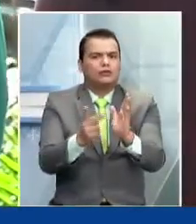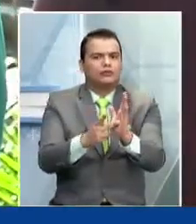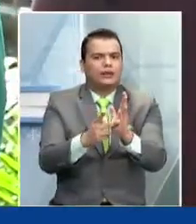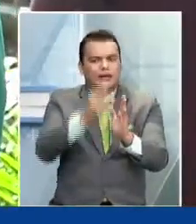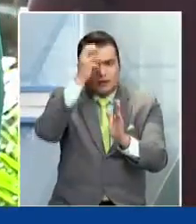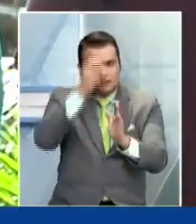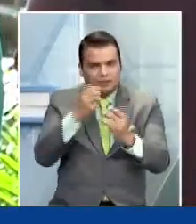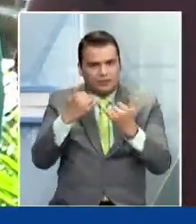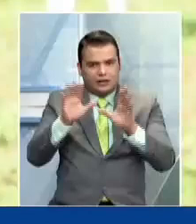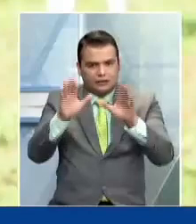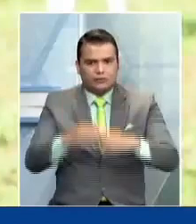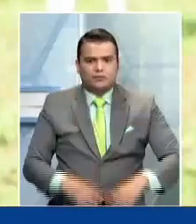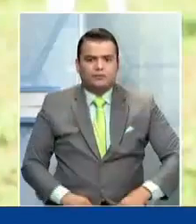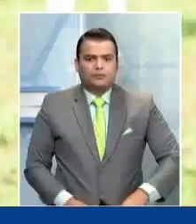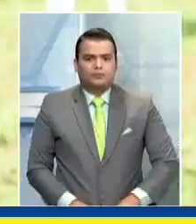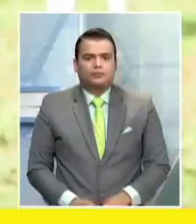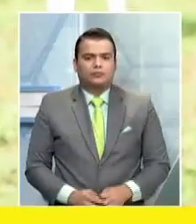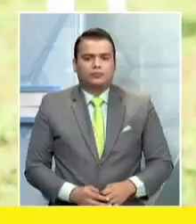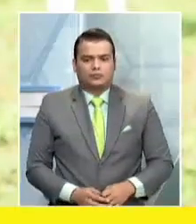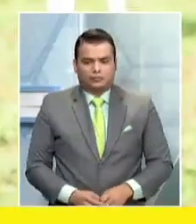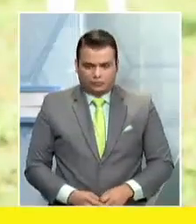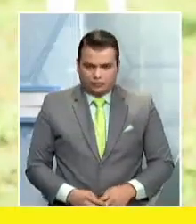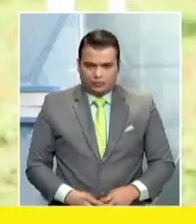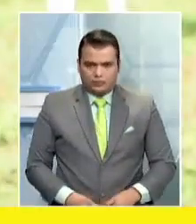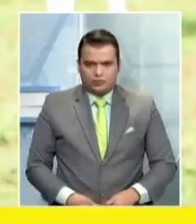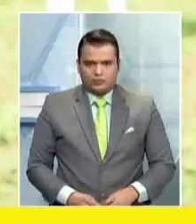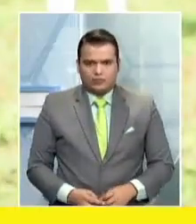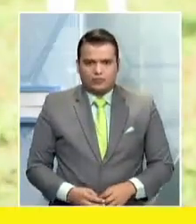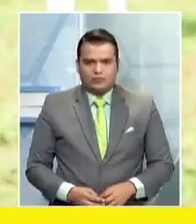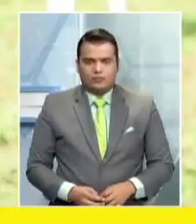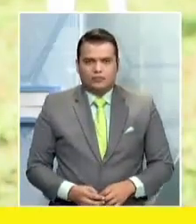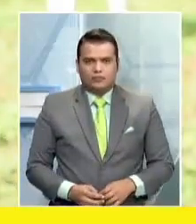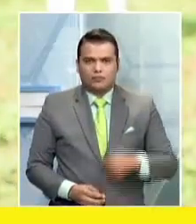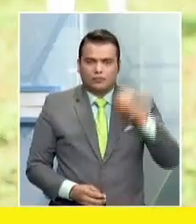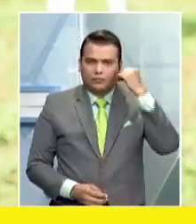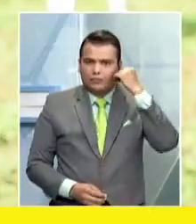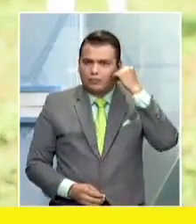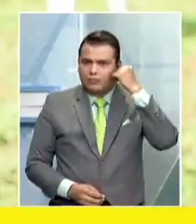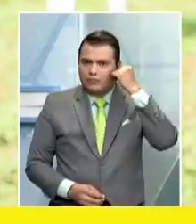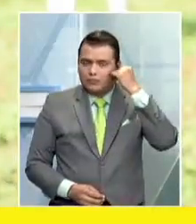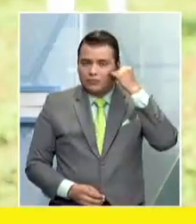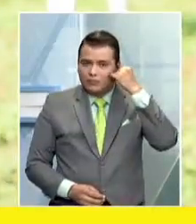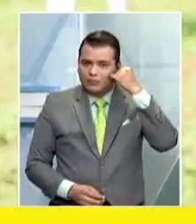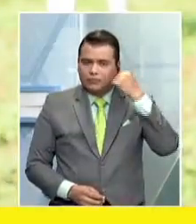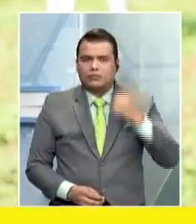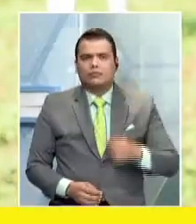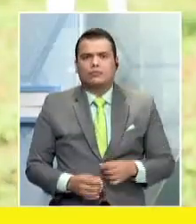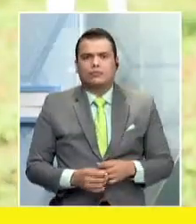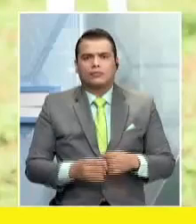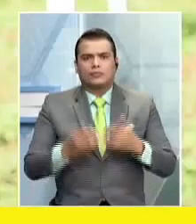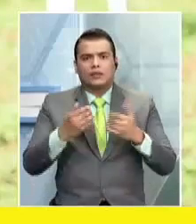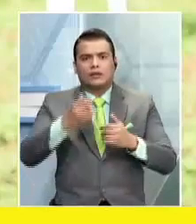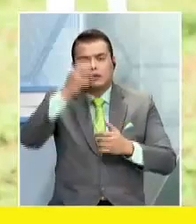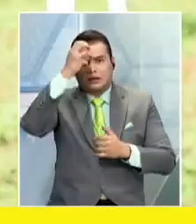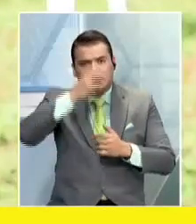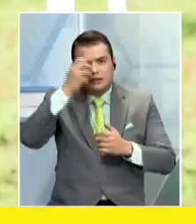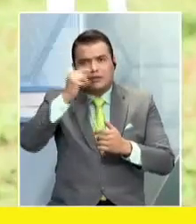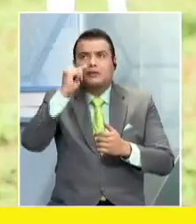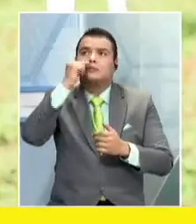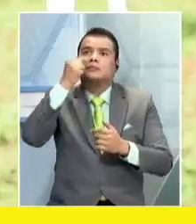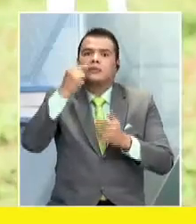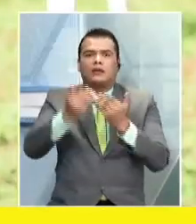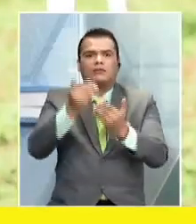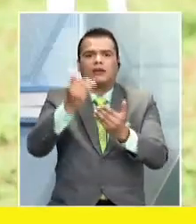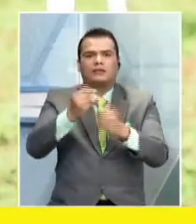estaban realizando con prueba de antígeno, que es una prueba que detecta la proteína del virus, es una prueba mucho más rápida y en menos de una hora podemos tener